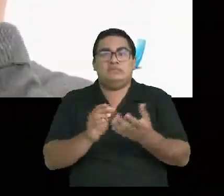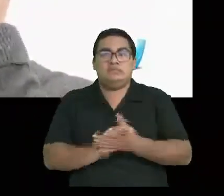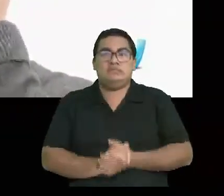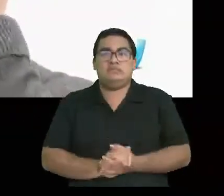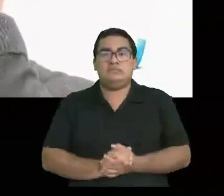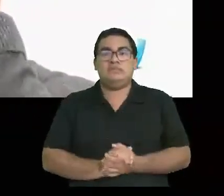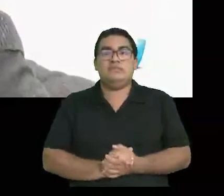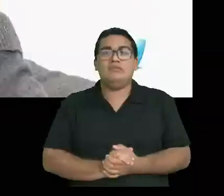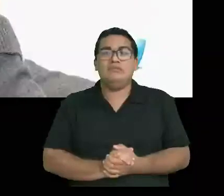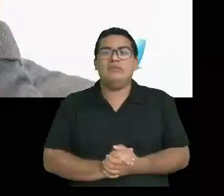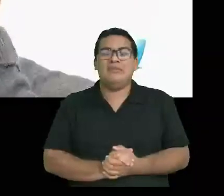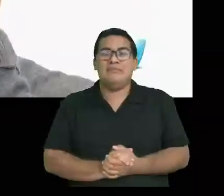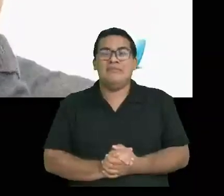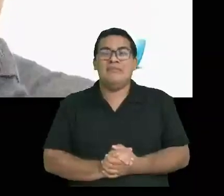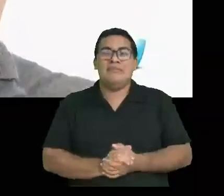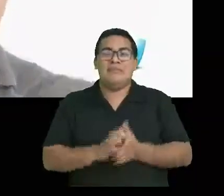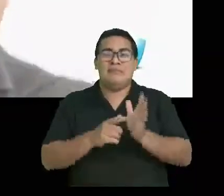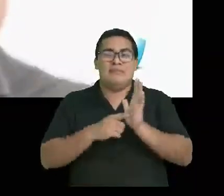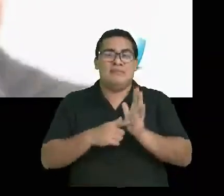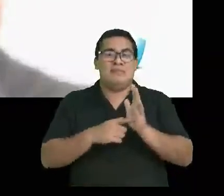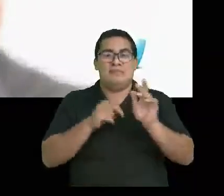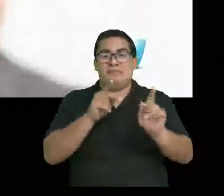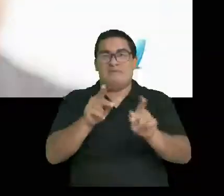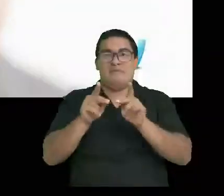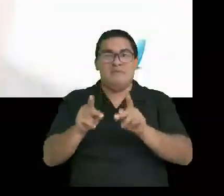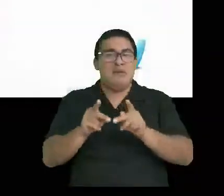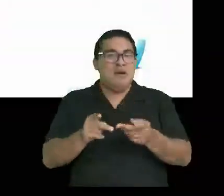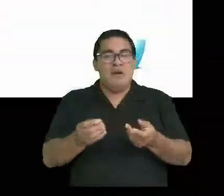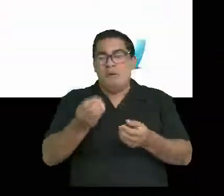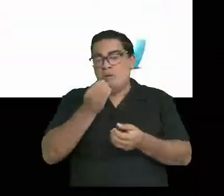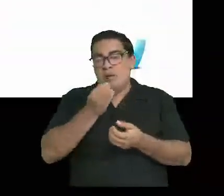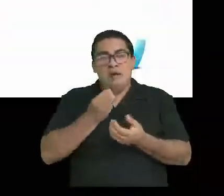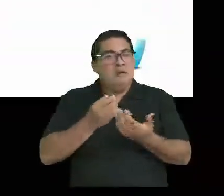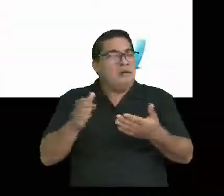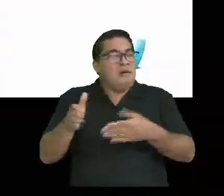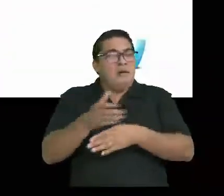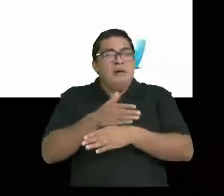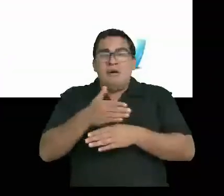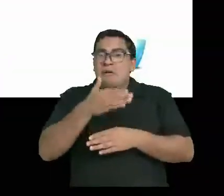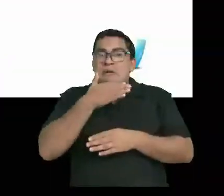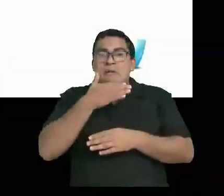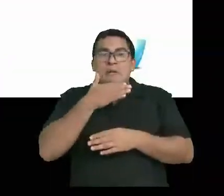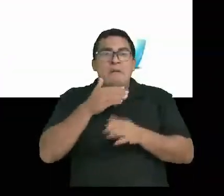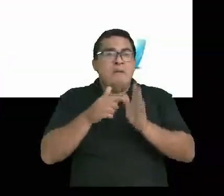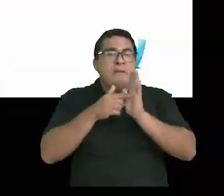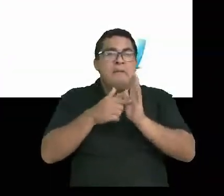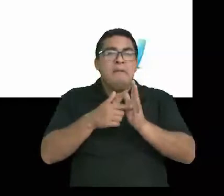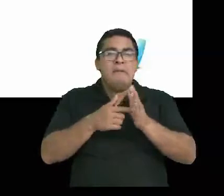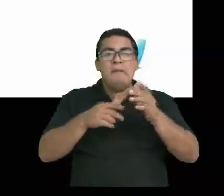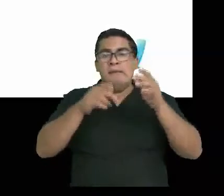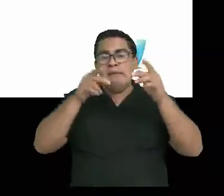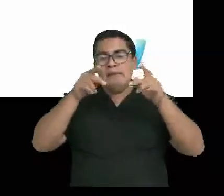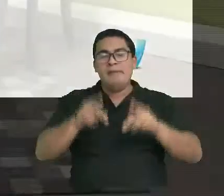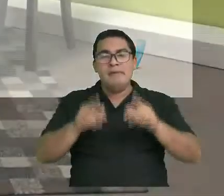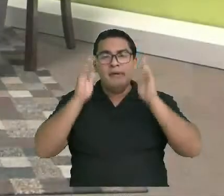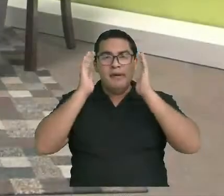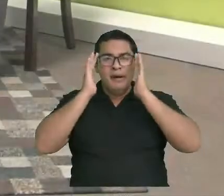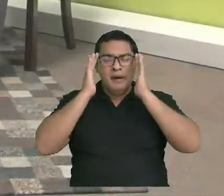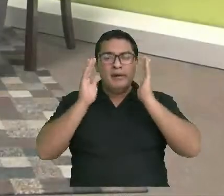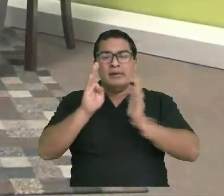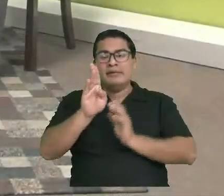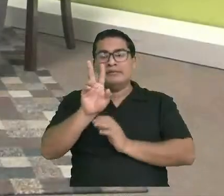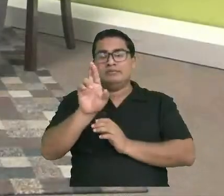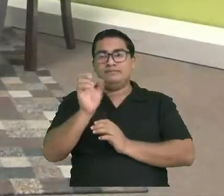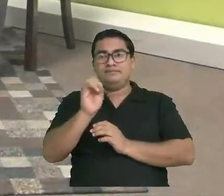Sí, entonces los nutrientes no se pueden absorber. Eso es importante. Sí. Imagínense una persona con bruxismo